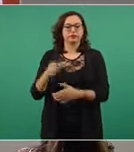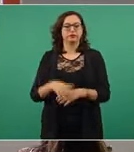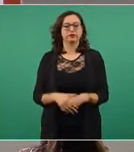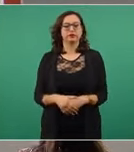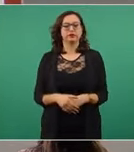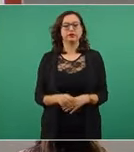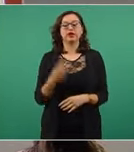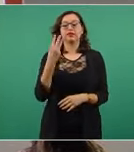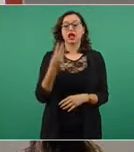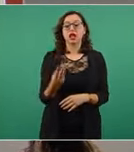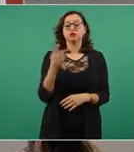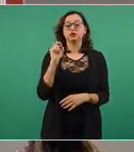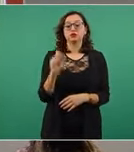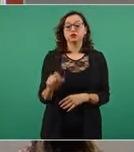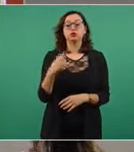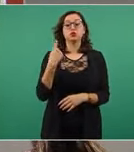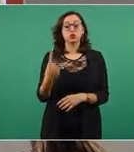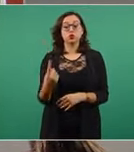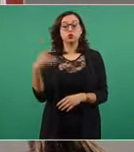3.1%